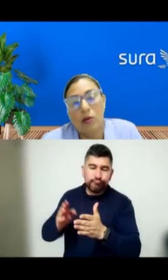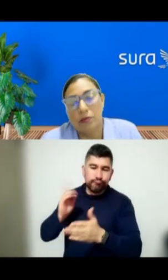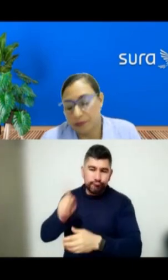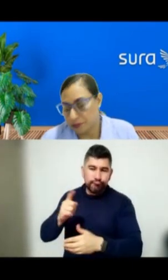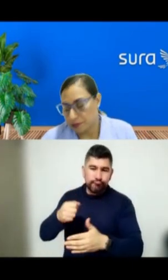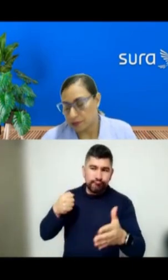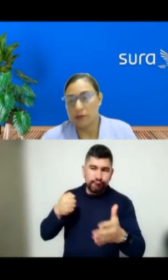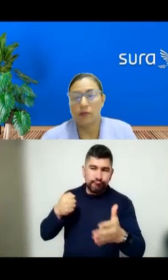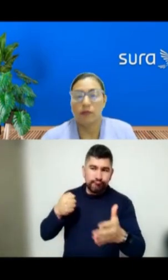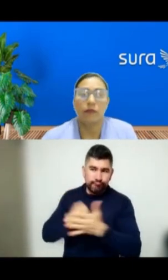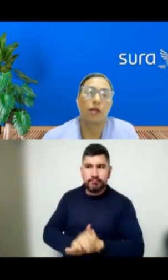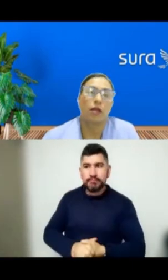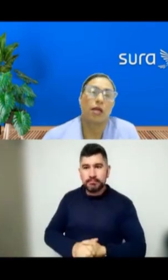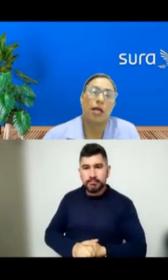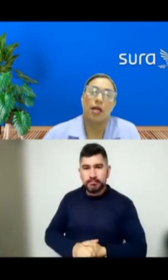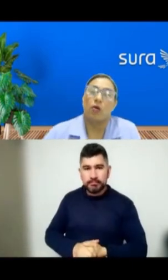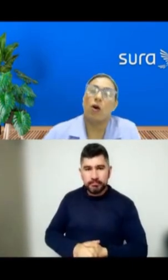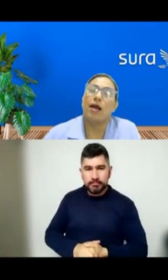miembro.